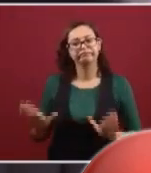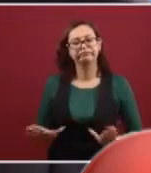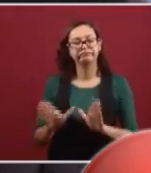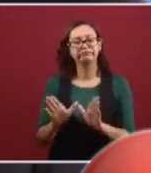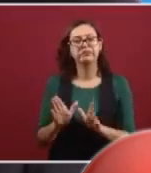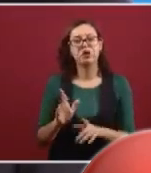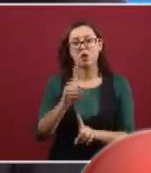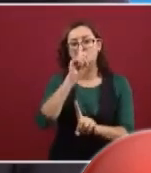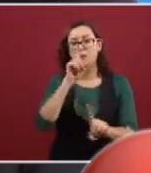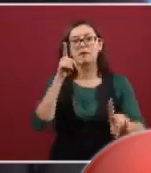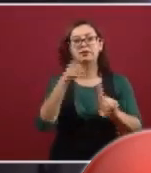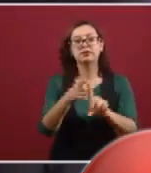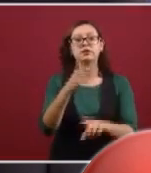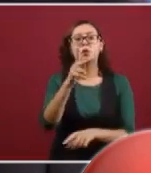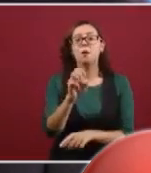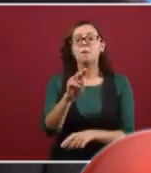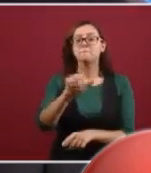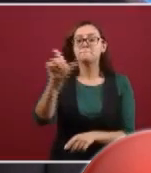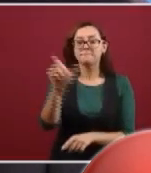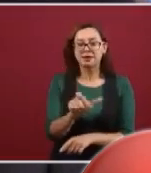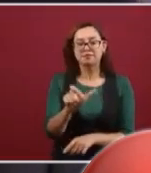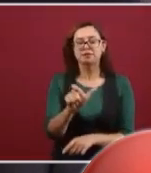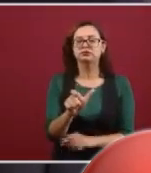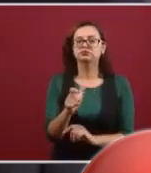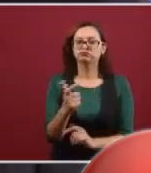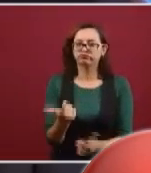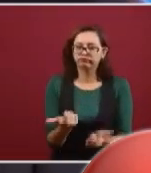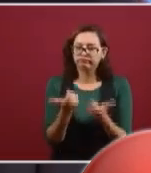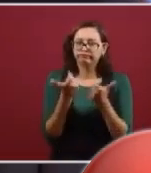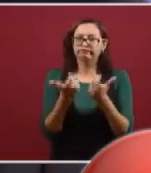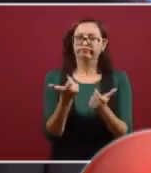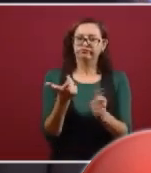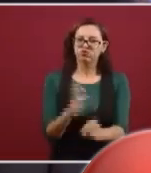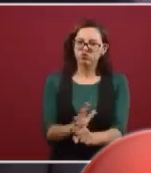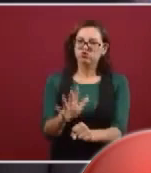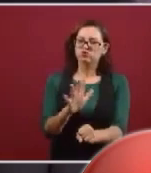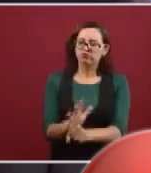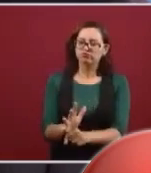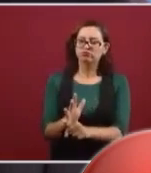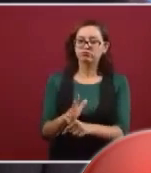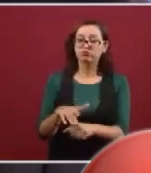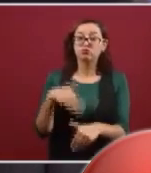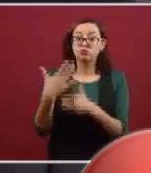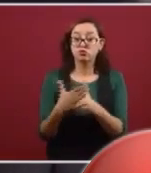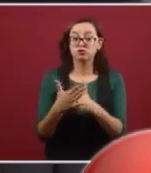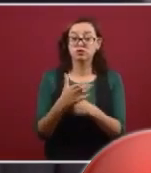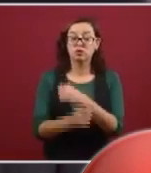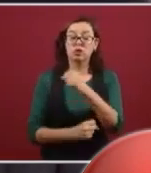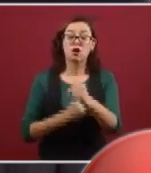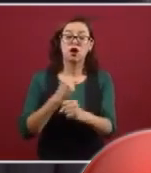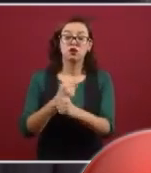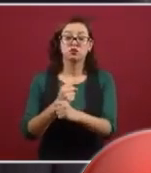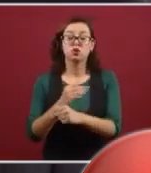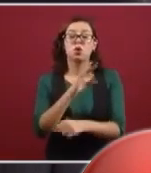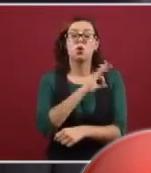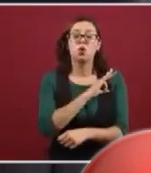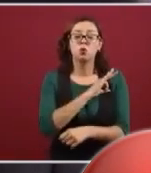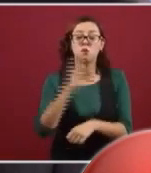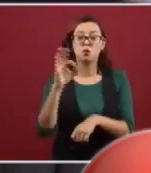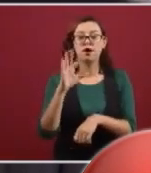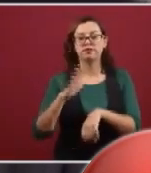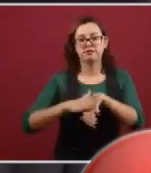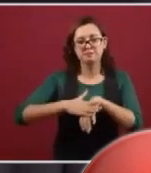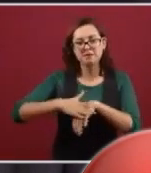Pemex tenga recursos para invertir, que le permitan a partir del próximo año incrementar sus niveles